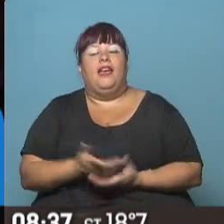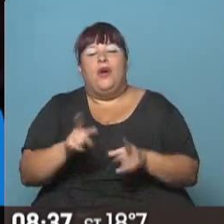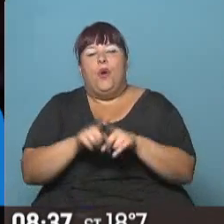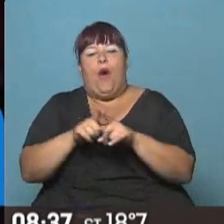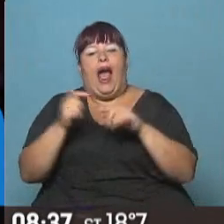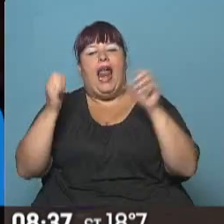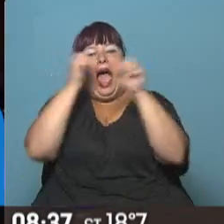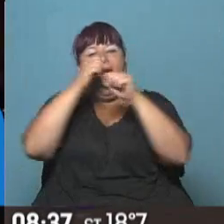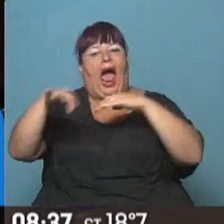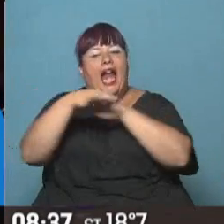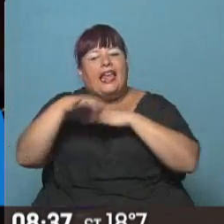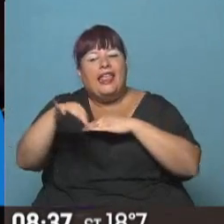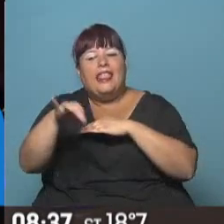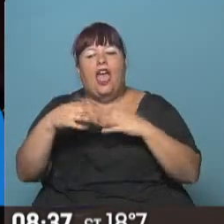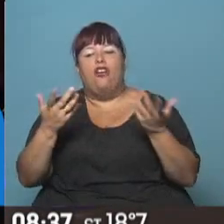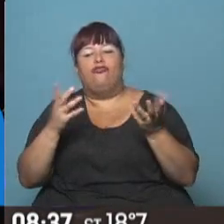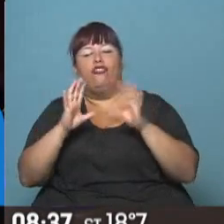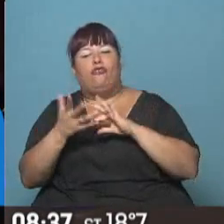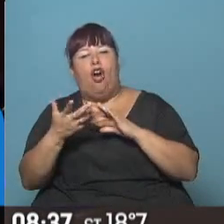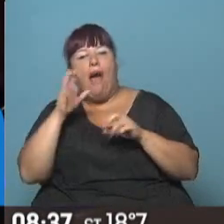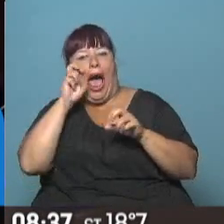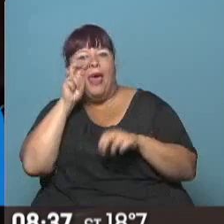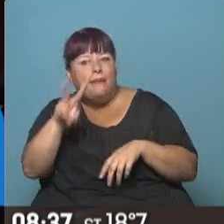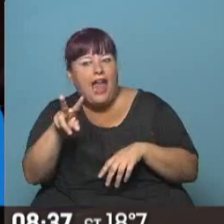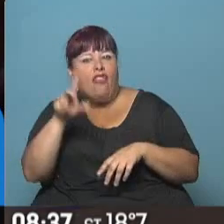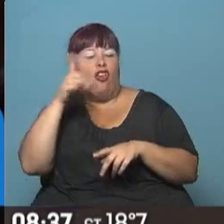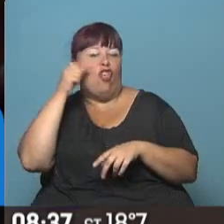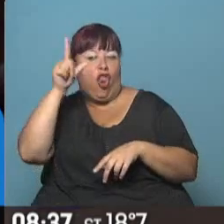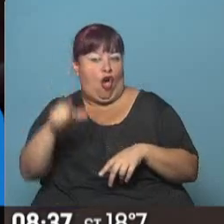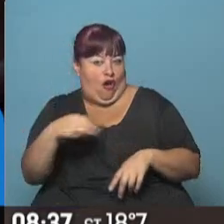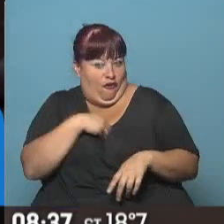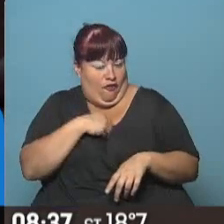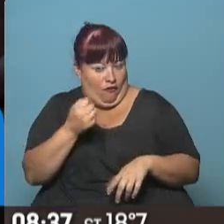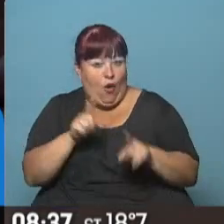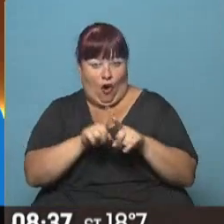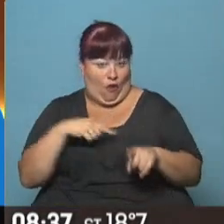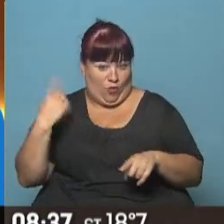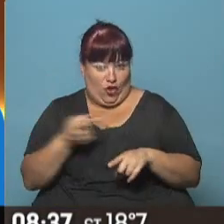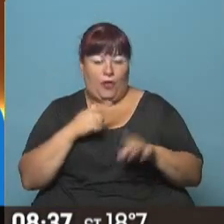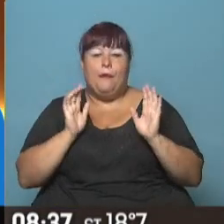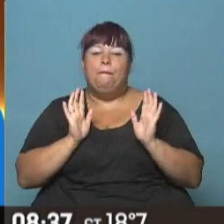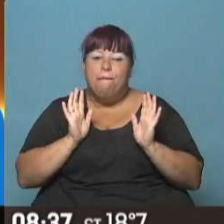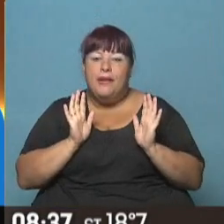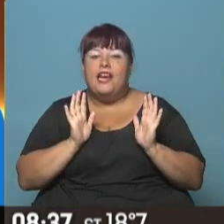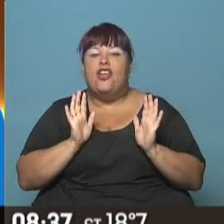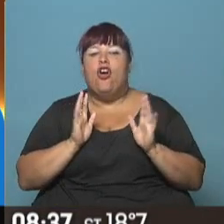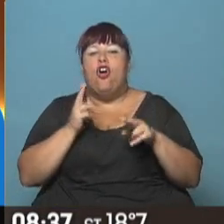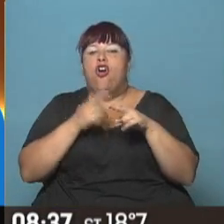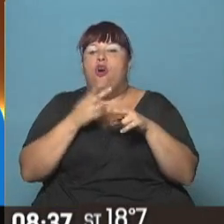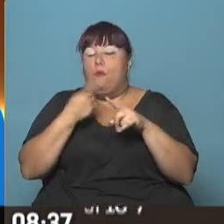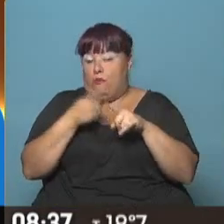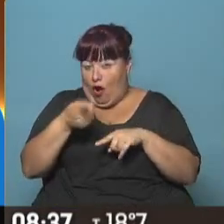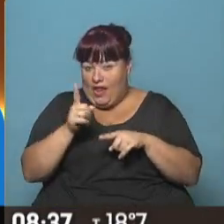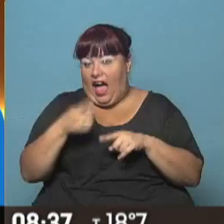como un arquitecto de alguna manera admirador de Le Corbusier, como fuimos todos. Sí. Pero en nombre de